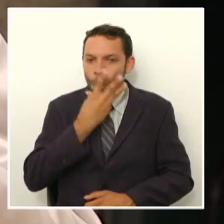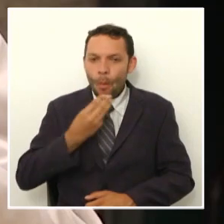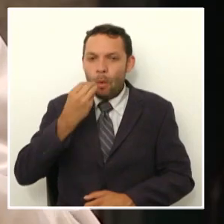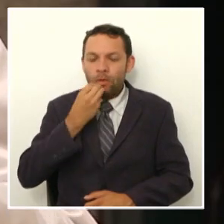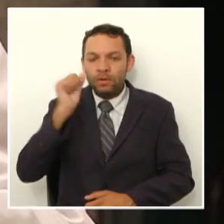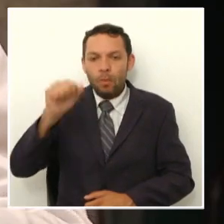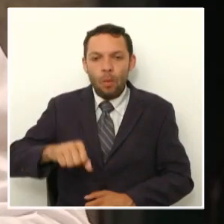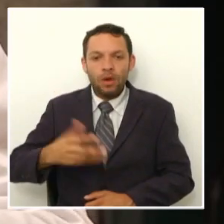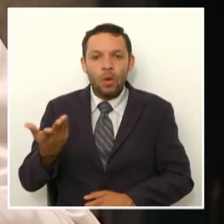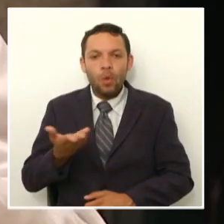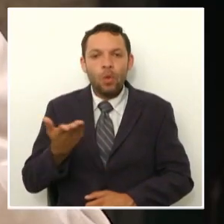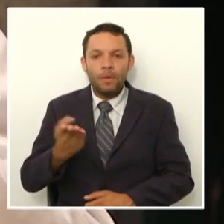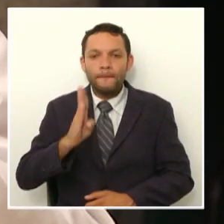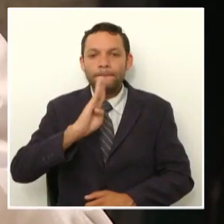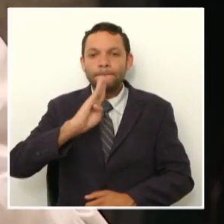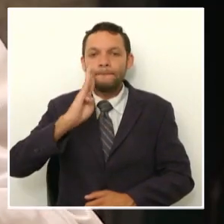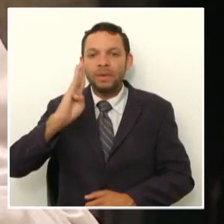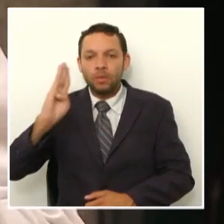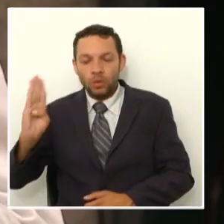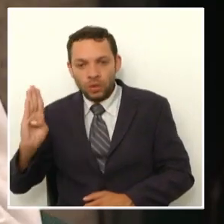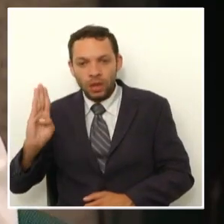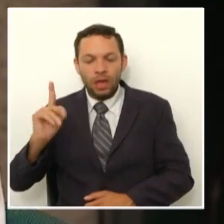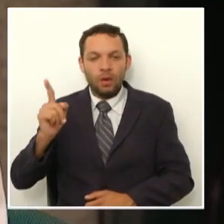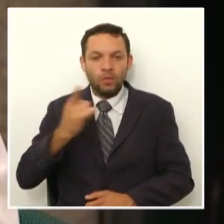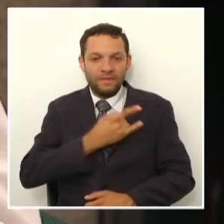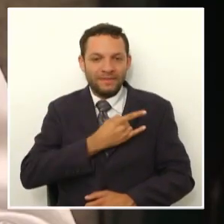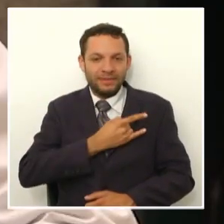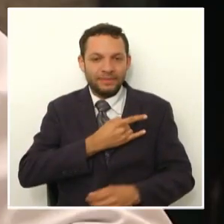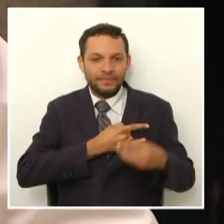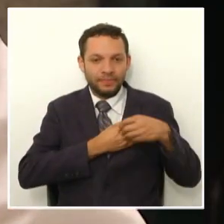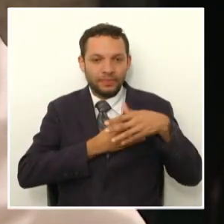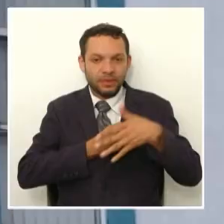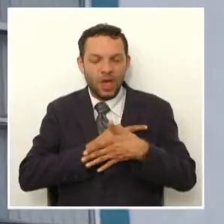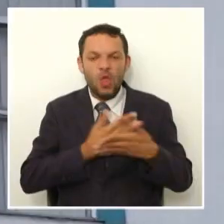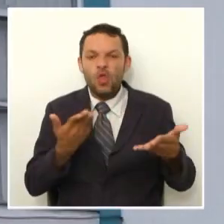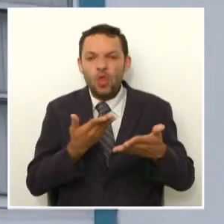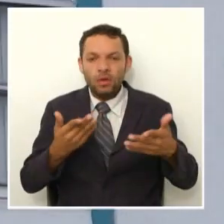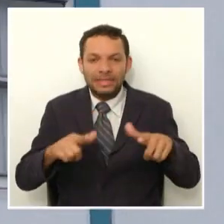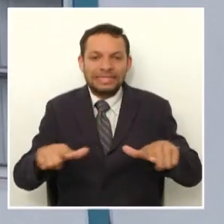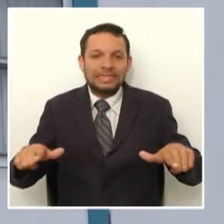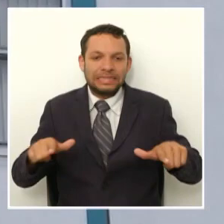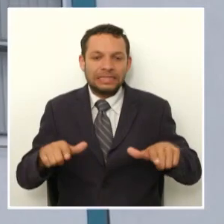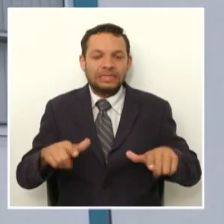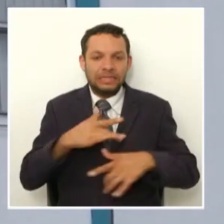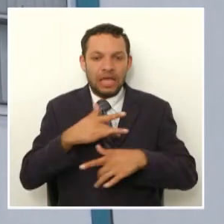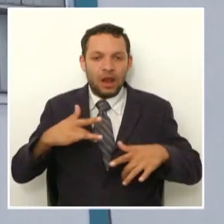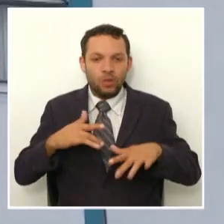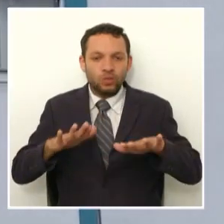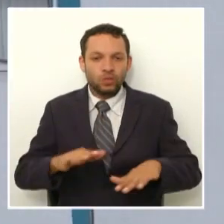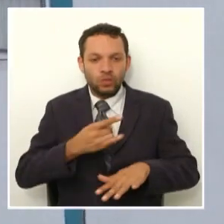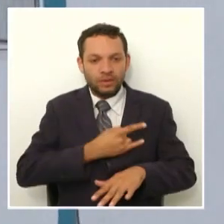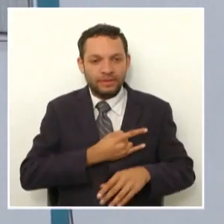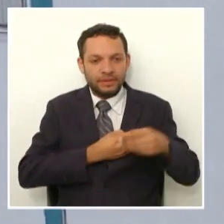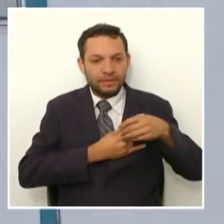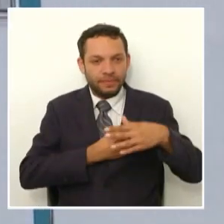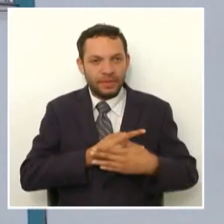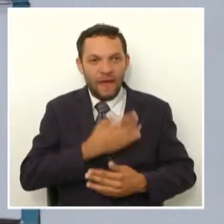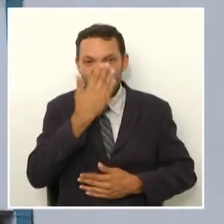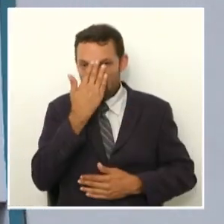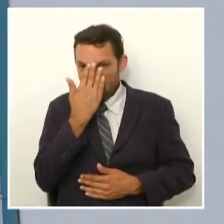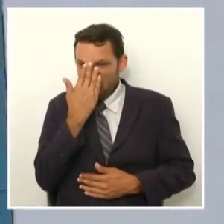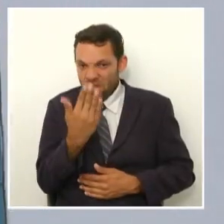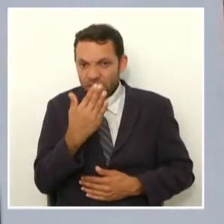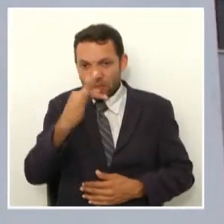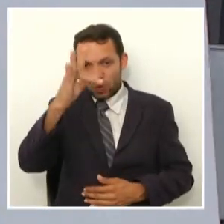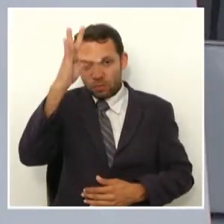de la Universidad de Caldas, en la Facultad de Ciencias de la Salud, frente al Hospital de Caldas, Manizales. Es un sitio donde todos pueden venir, es